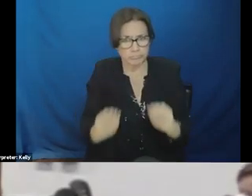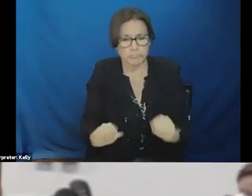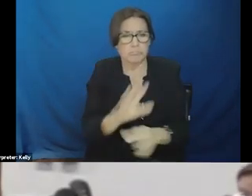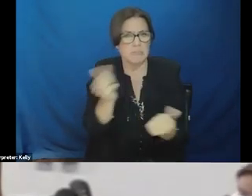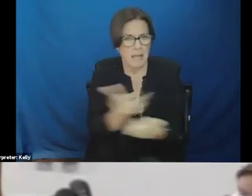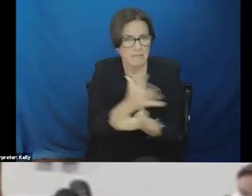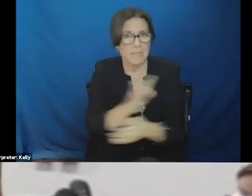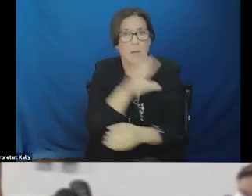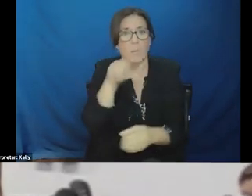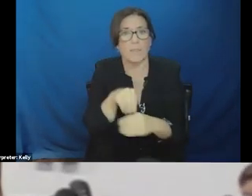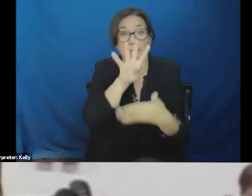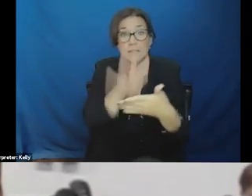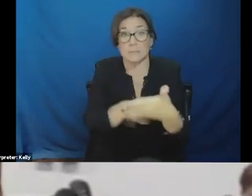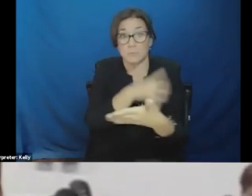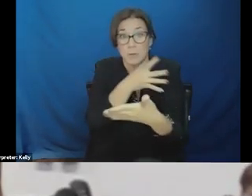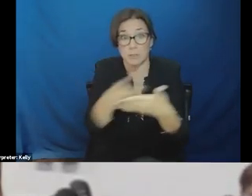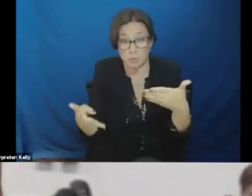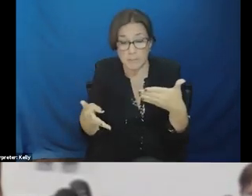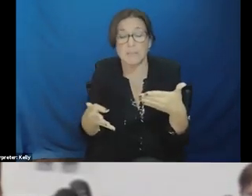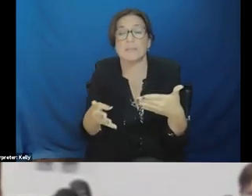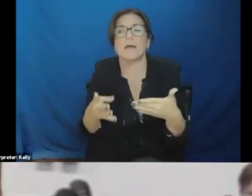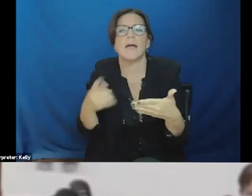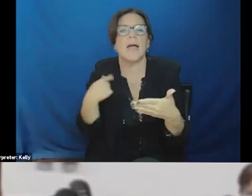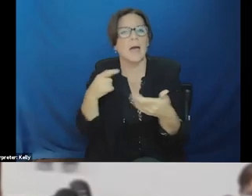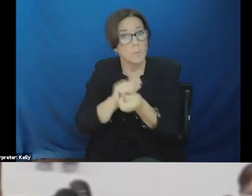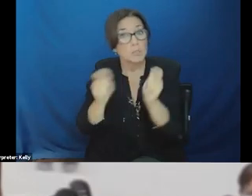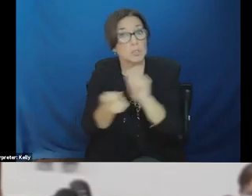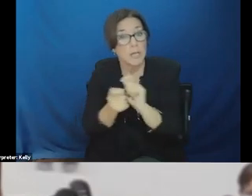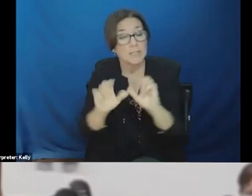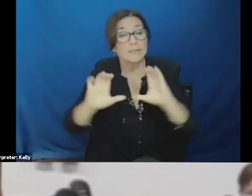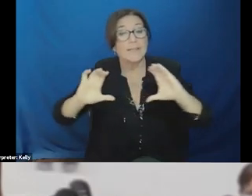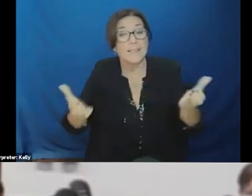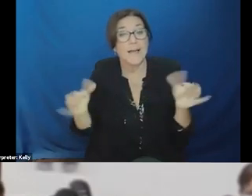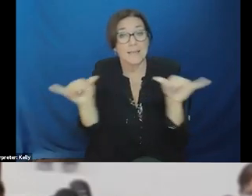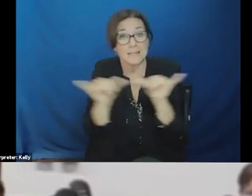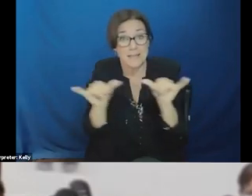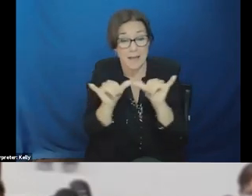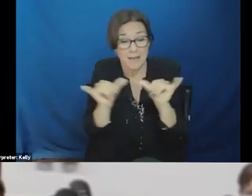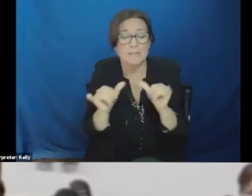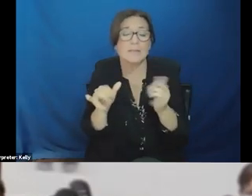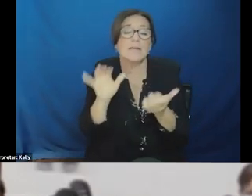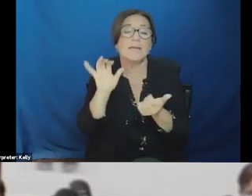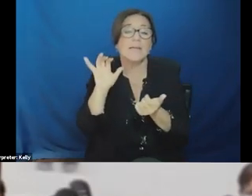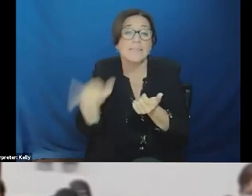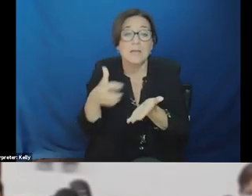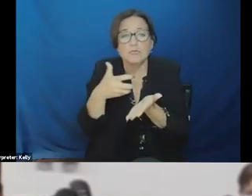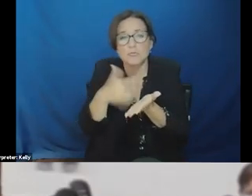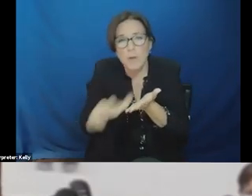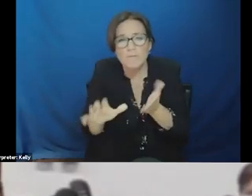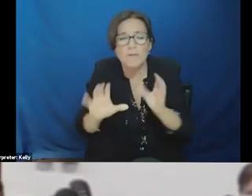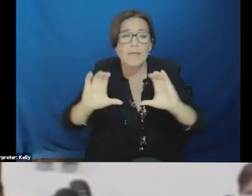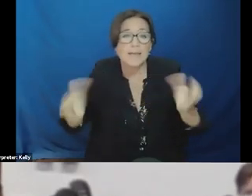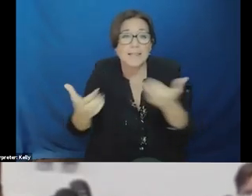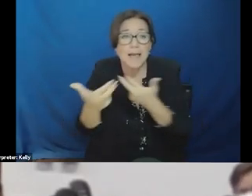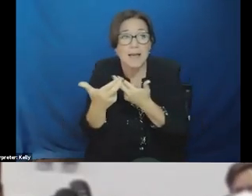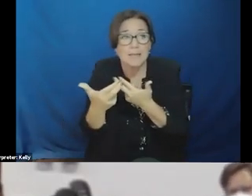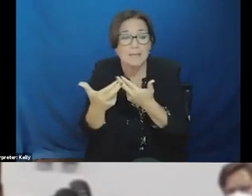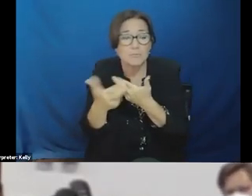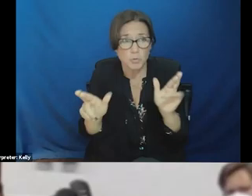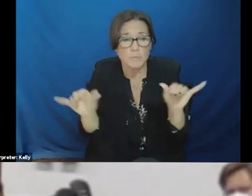actualmente luego tomamos la hoja y cambiamos el tamaño de clases según nuestros cálculos en la hoja para que